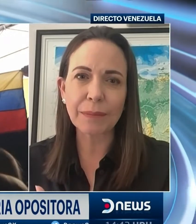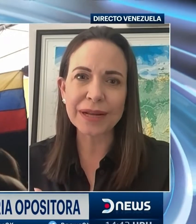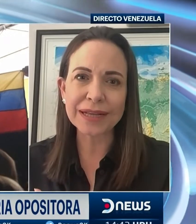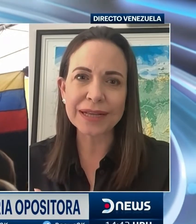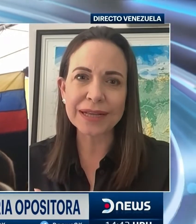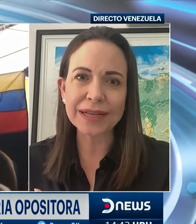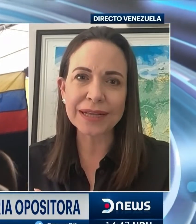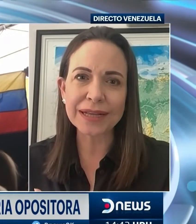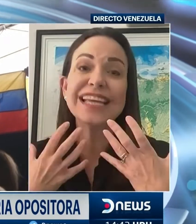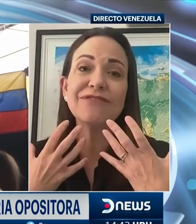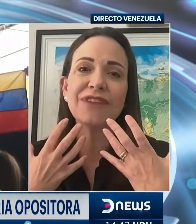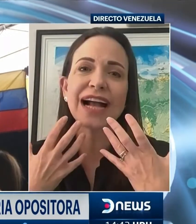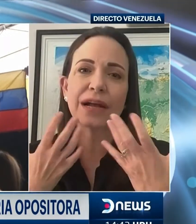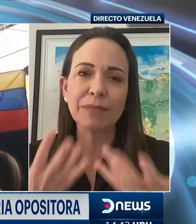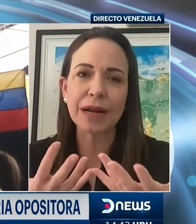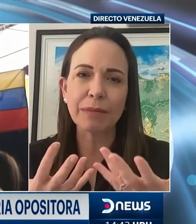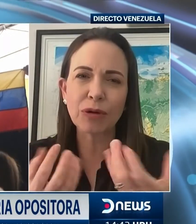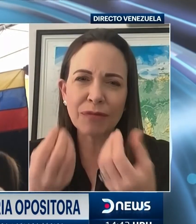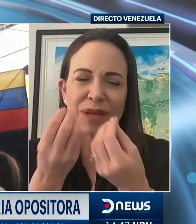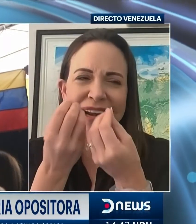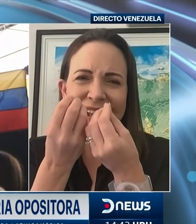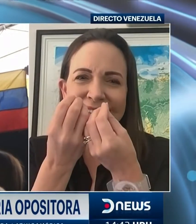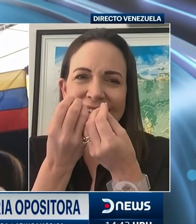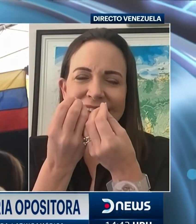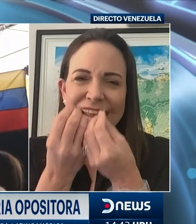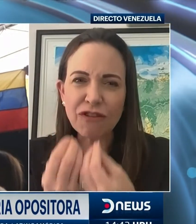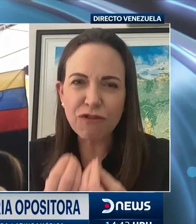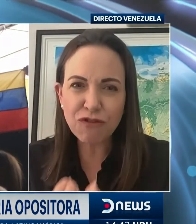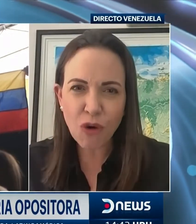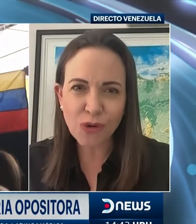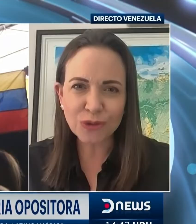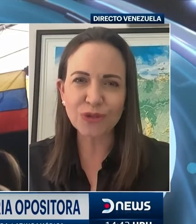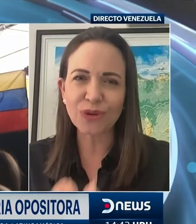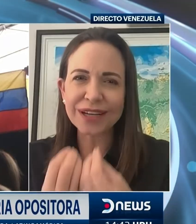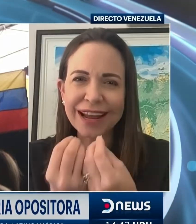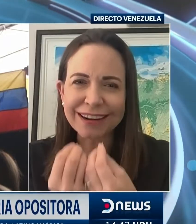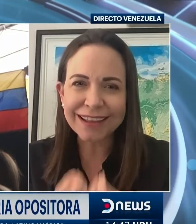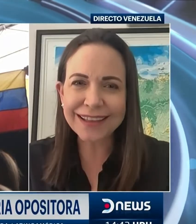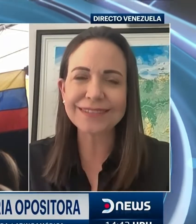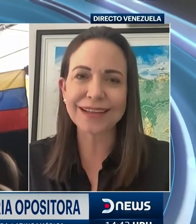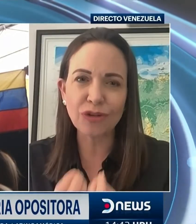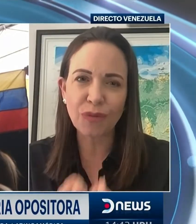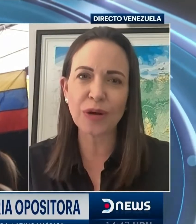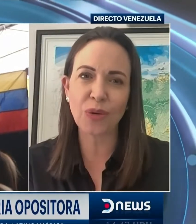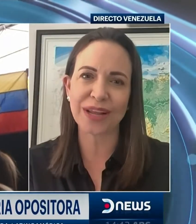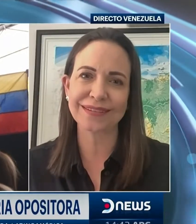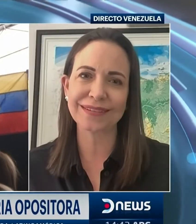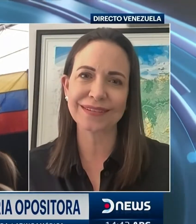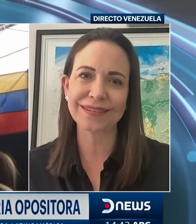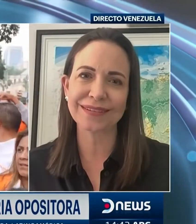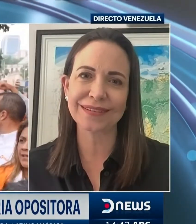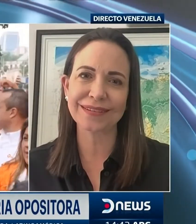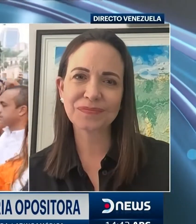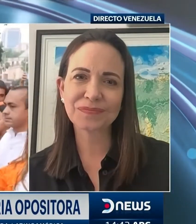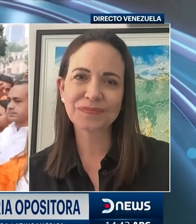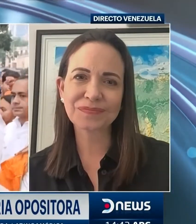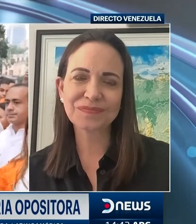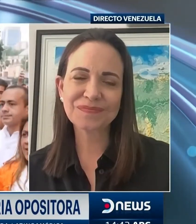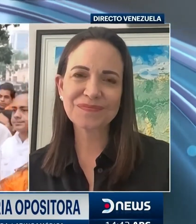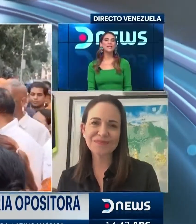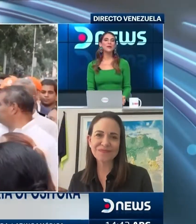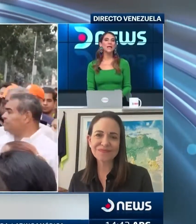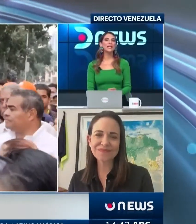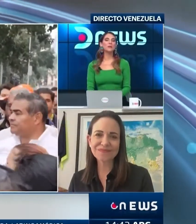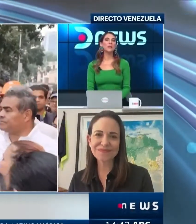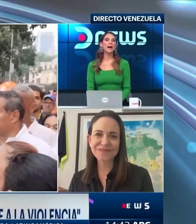la esperanza. La esperanza de que el país sí va a cambiar, pero cambiar en el fondo, en la raíz, en los valores. Claro que sí.